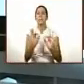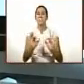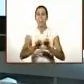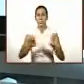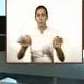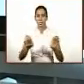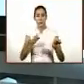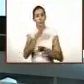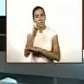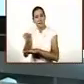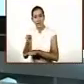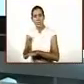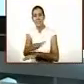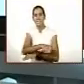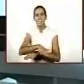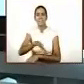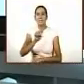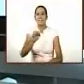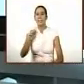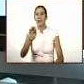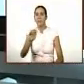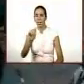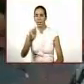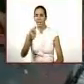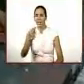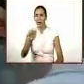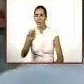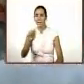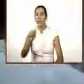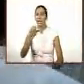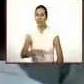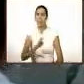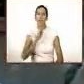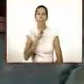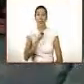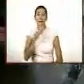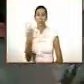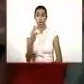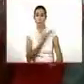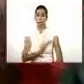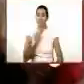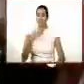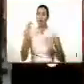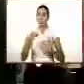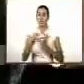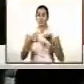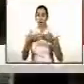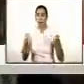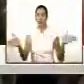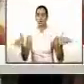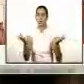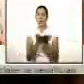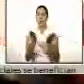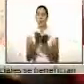durante un recorrido realizado en Sabaneta, Estado Varinas. Ambos mandatarios formalizaron la inauguración de la escuela de educación especial